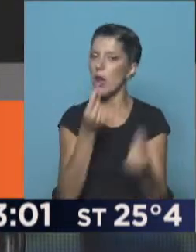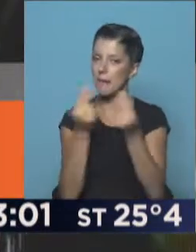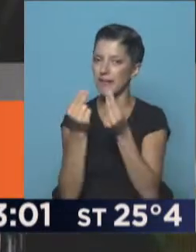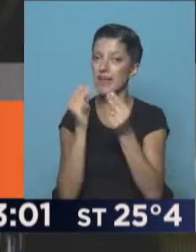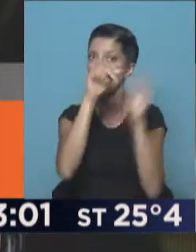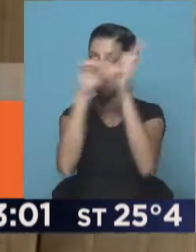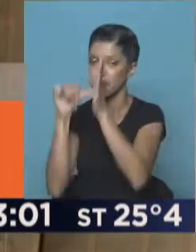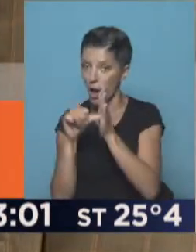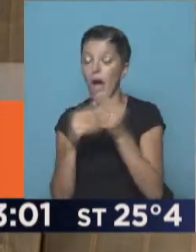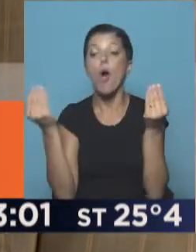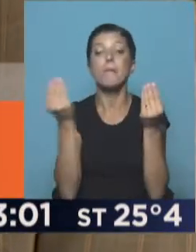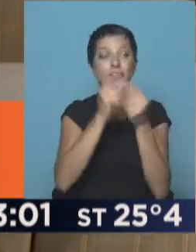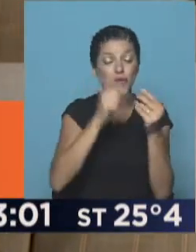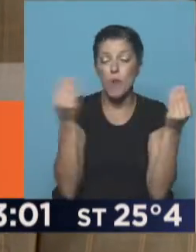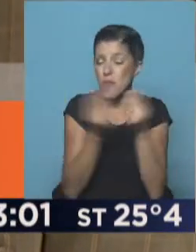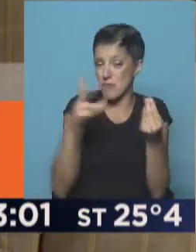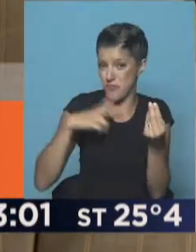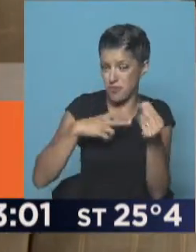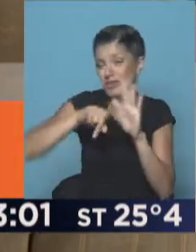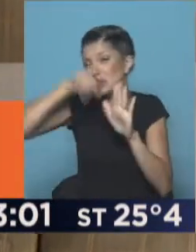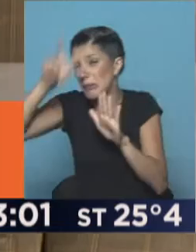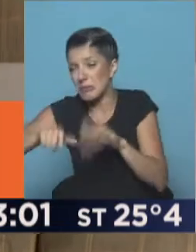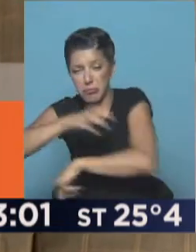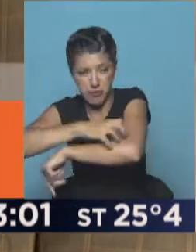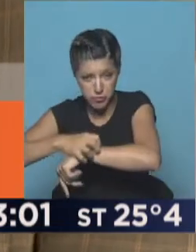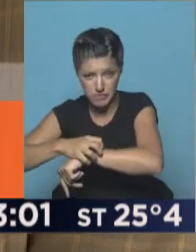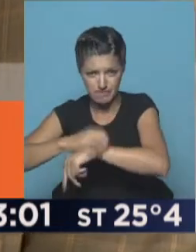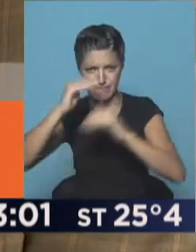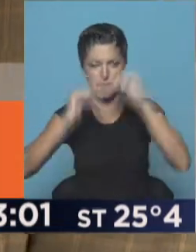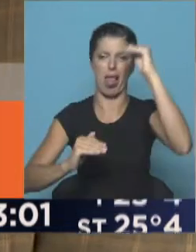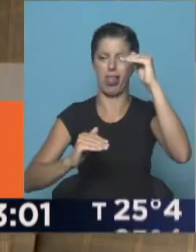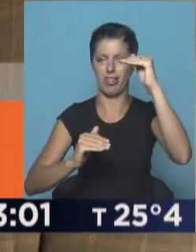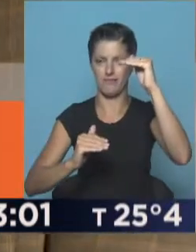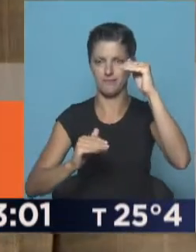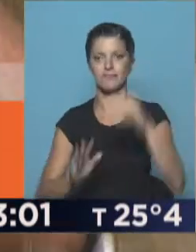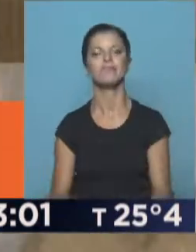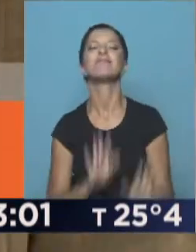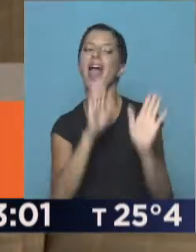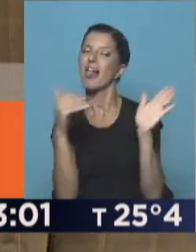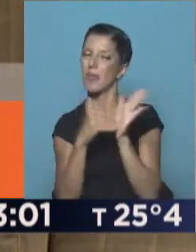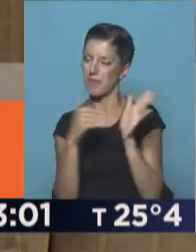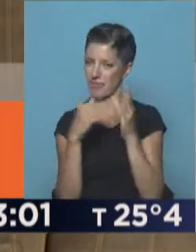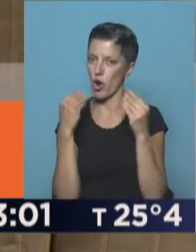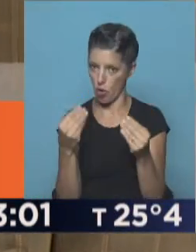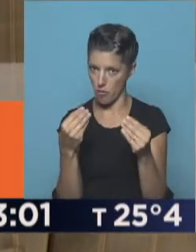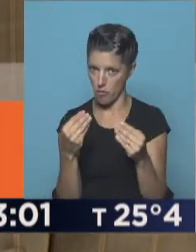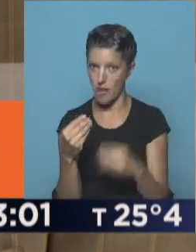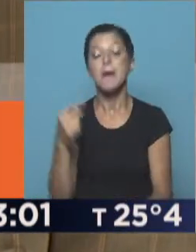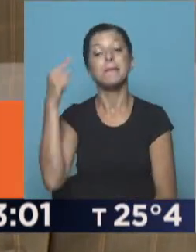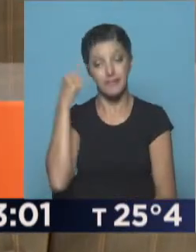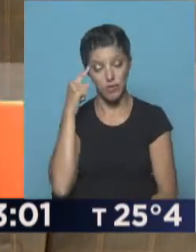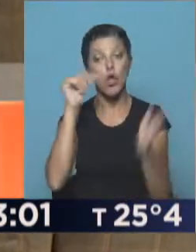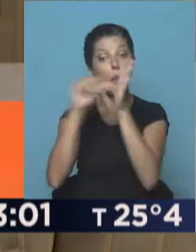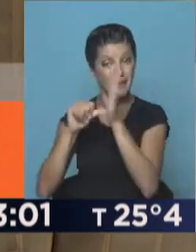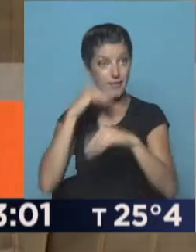gente con muchísima plata y mucha gente con muy poca plata. Bueno, depende de nuevo cómo lo mires. Al interior de los países